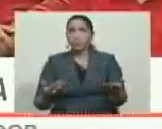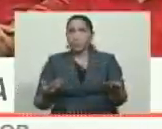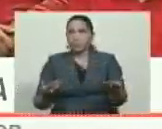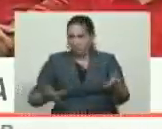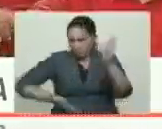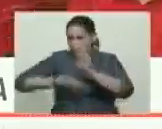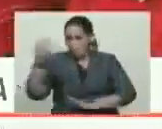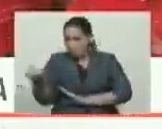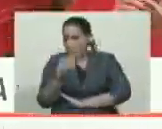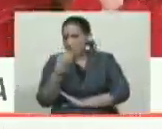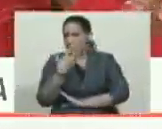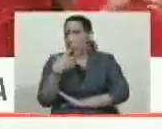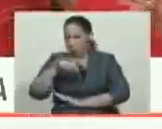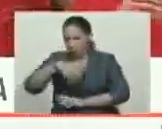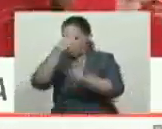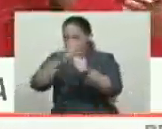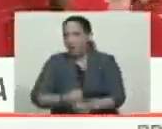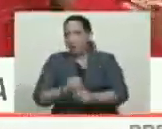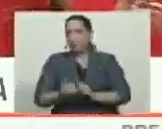esperamos.